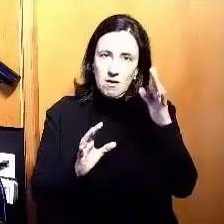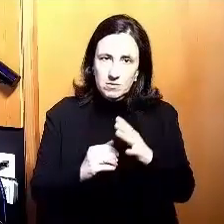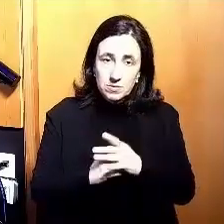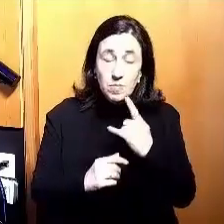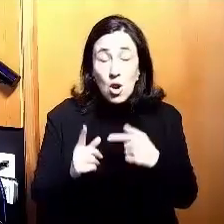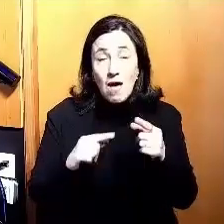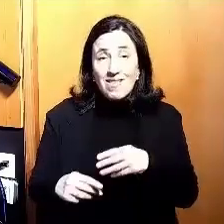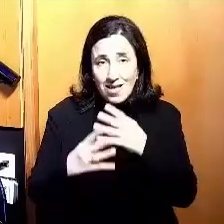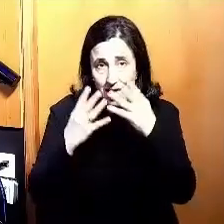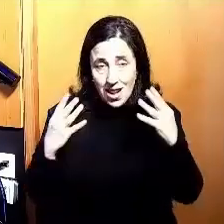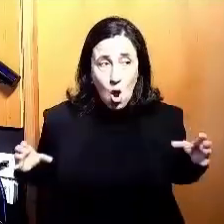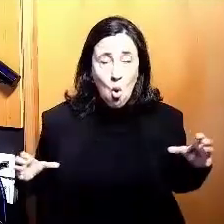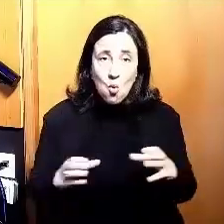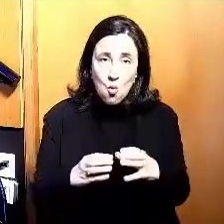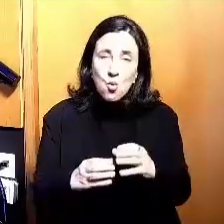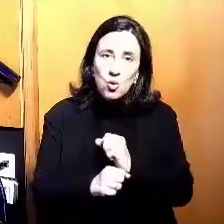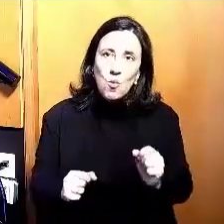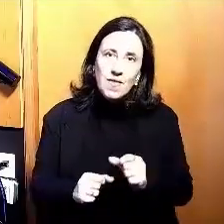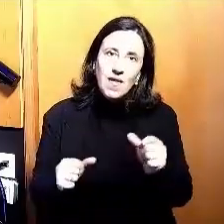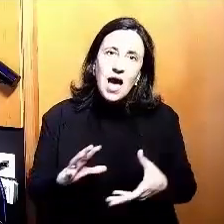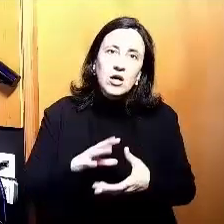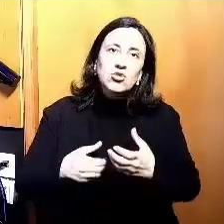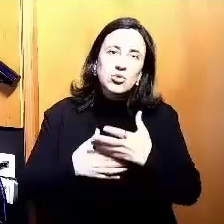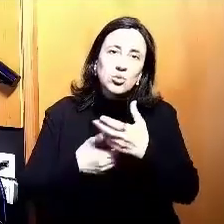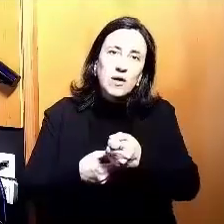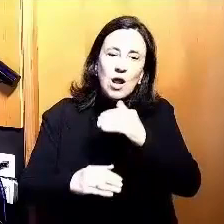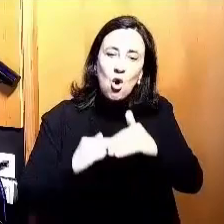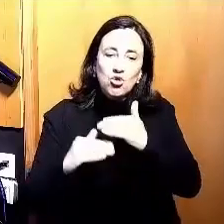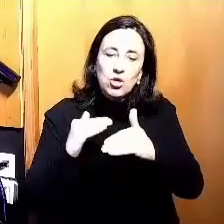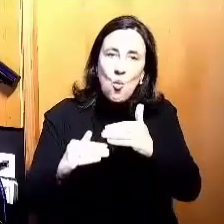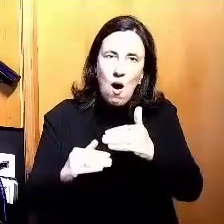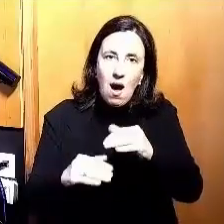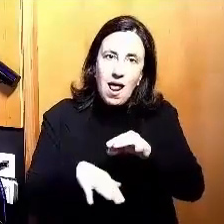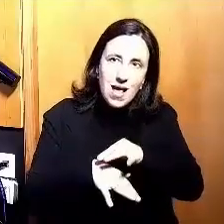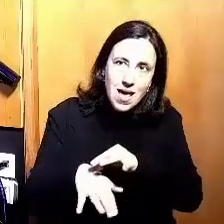que el conjunto de estas cosas nos puede ayudar a encaminar